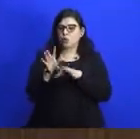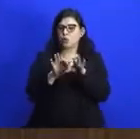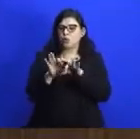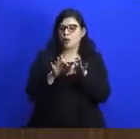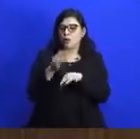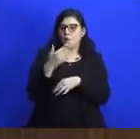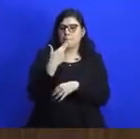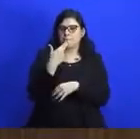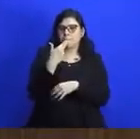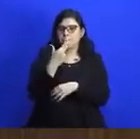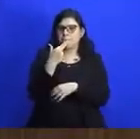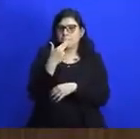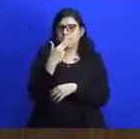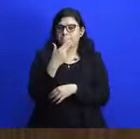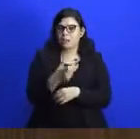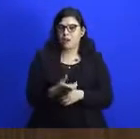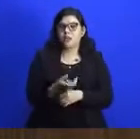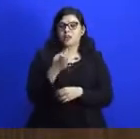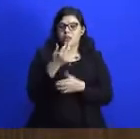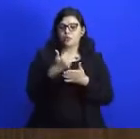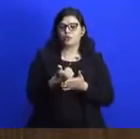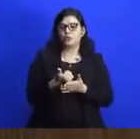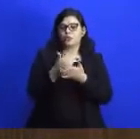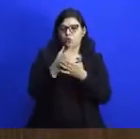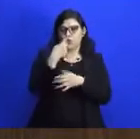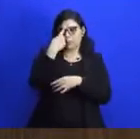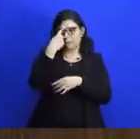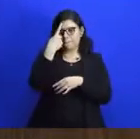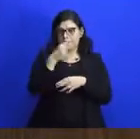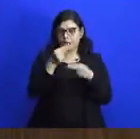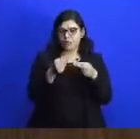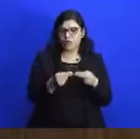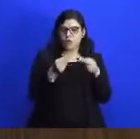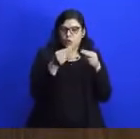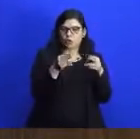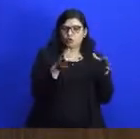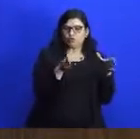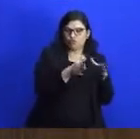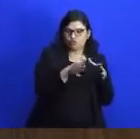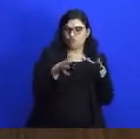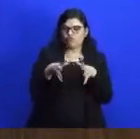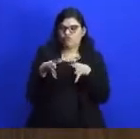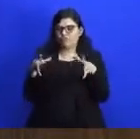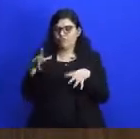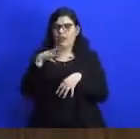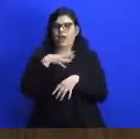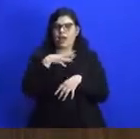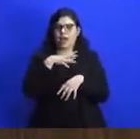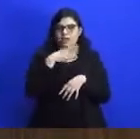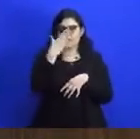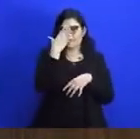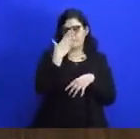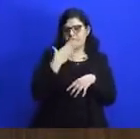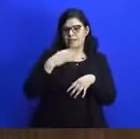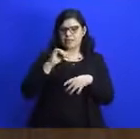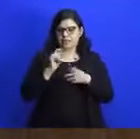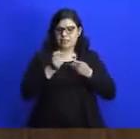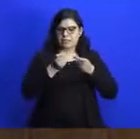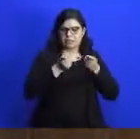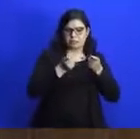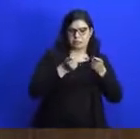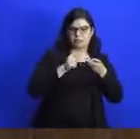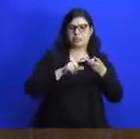comercial. De esta manera, contribuimos a que estos pequeños y medianos empresarios desarrollen capacidades operativas,